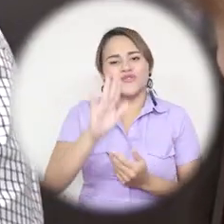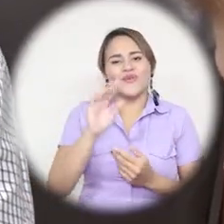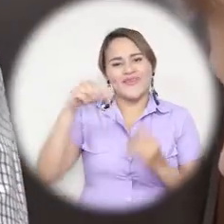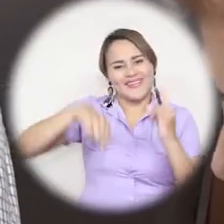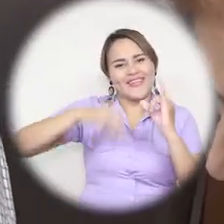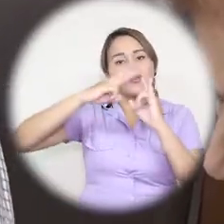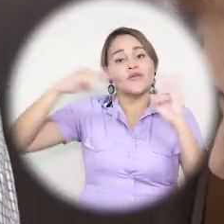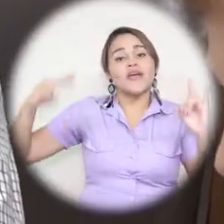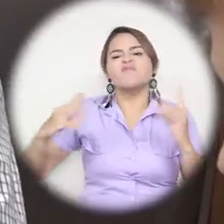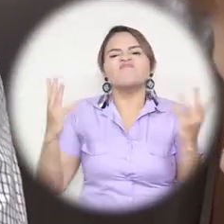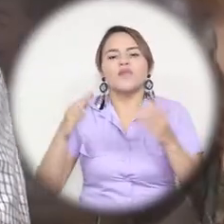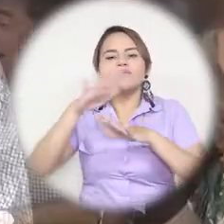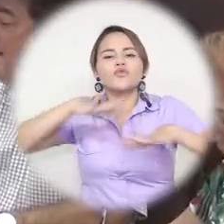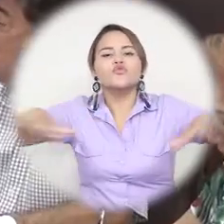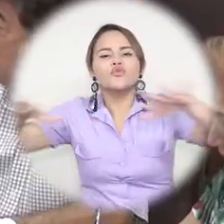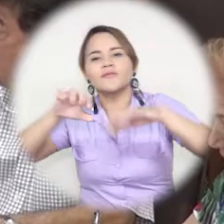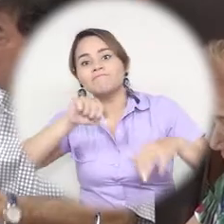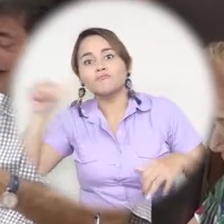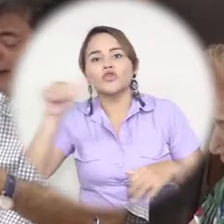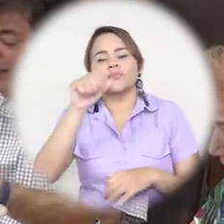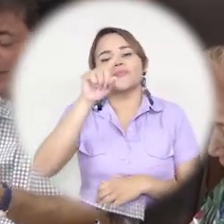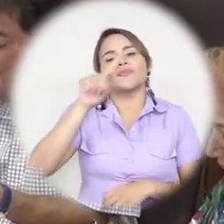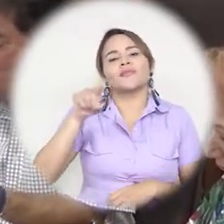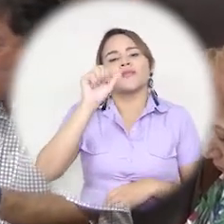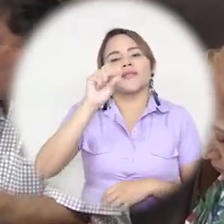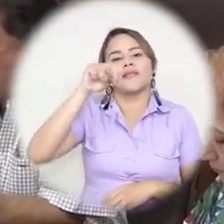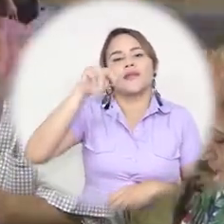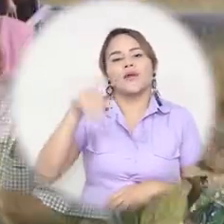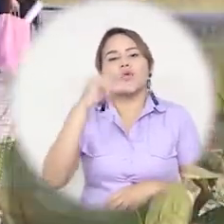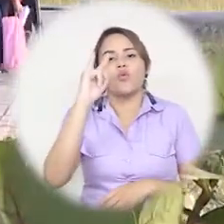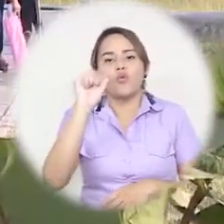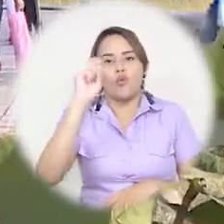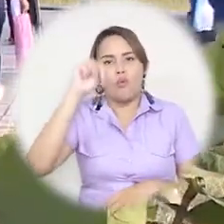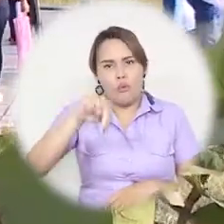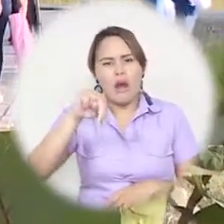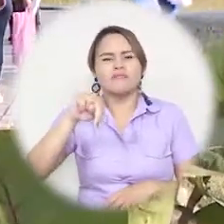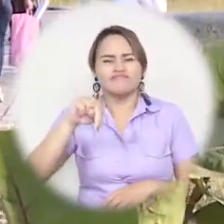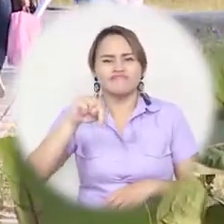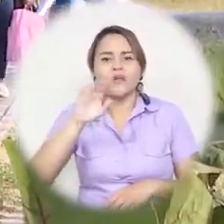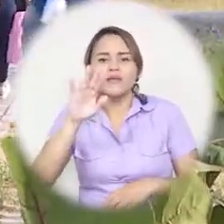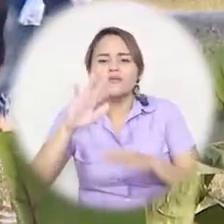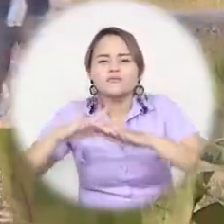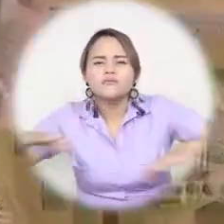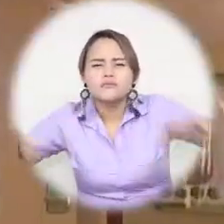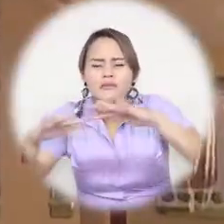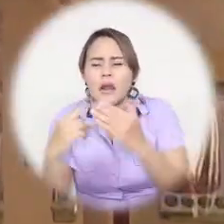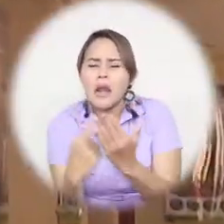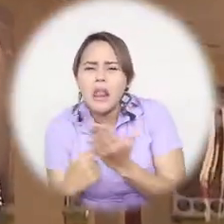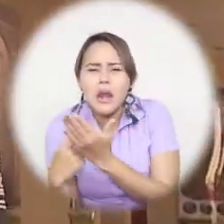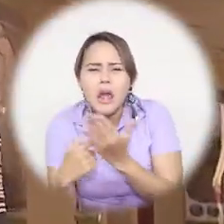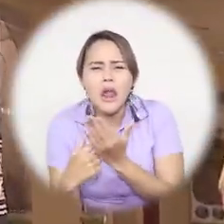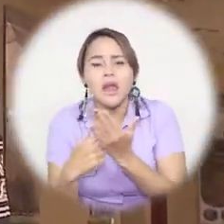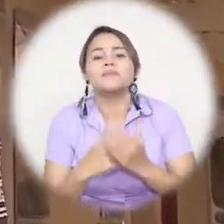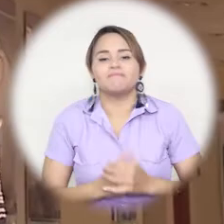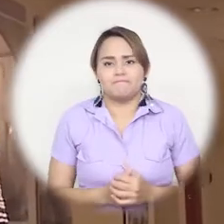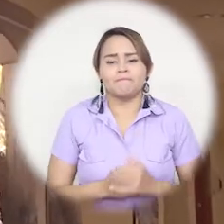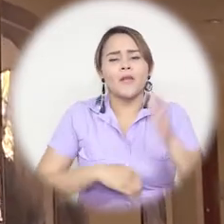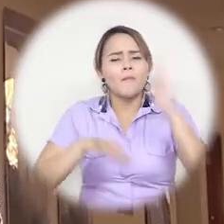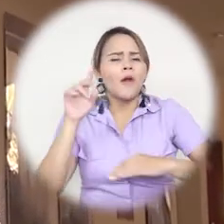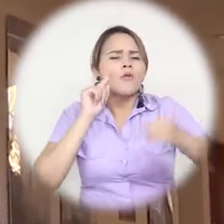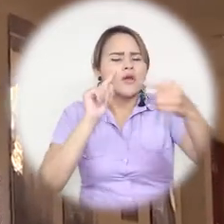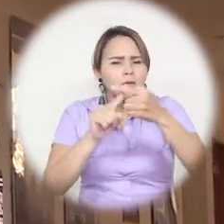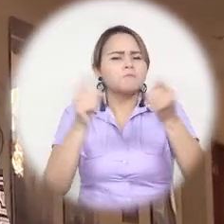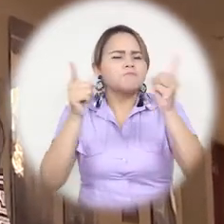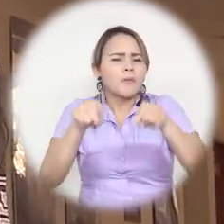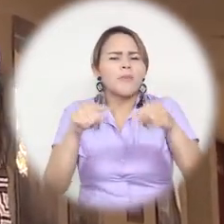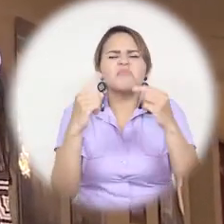Salazar presentó los avances de la gestión 2016-2020 y donde se aprobó asimismo la creación de la beca Sierra Nevada, la cual